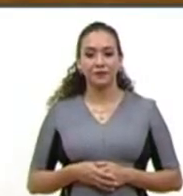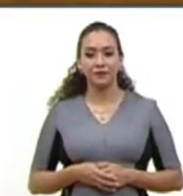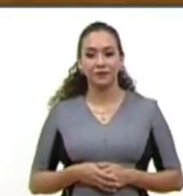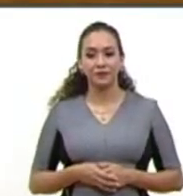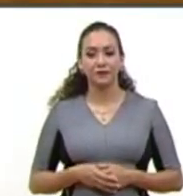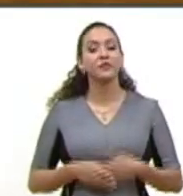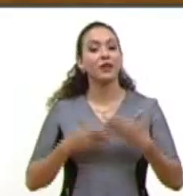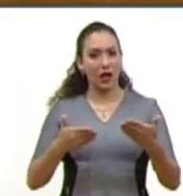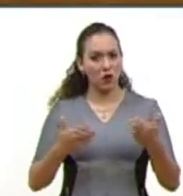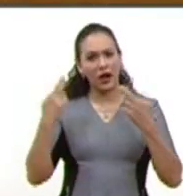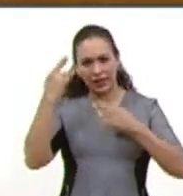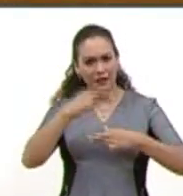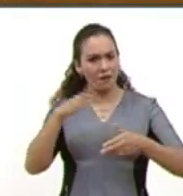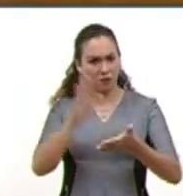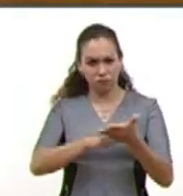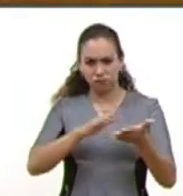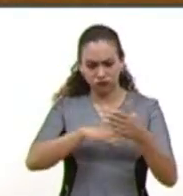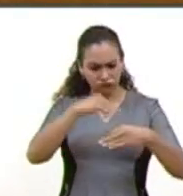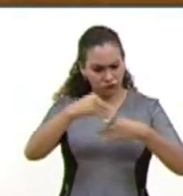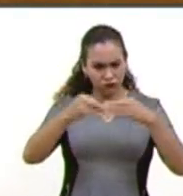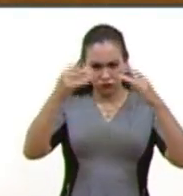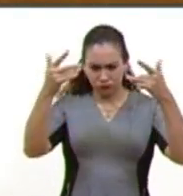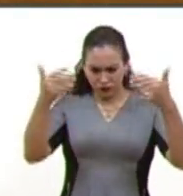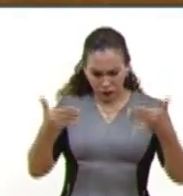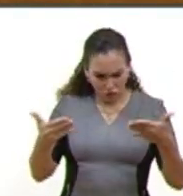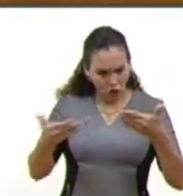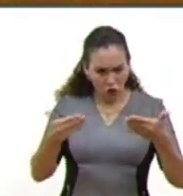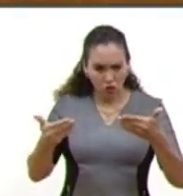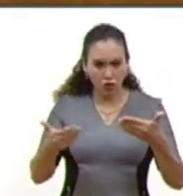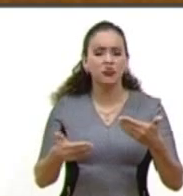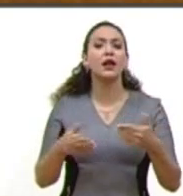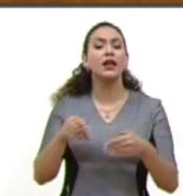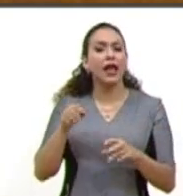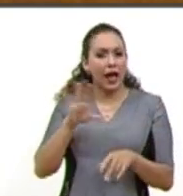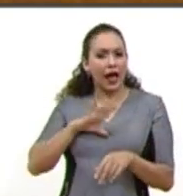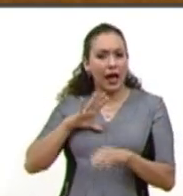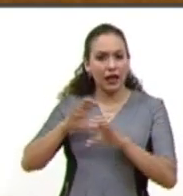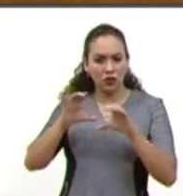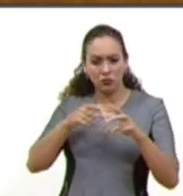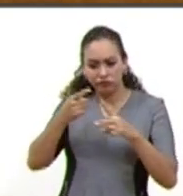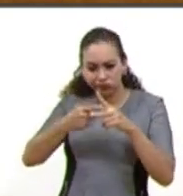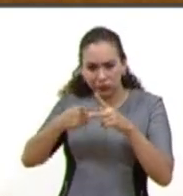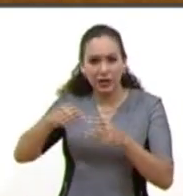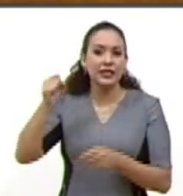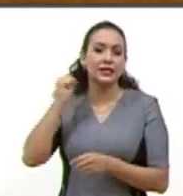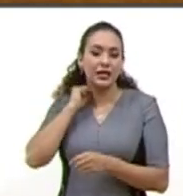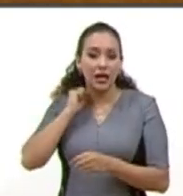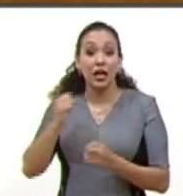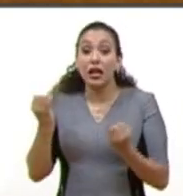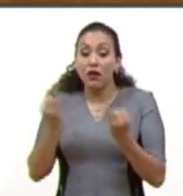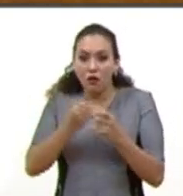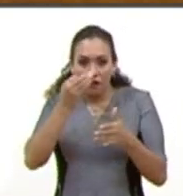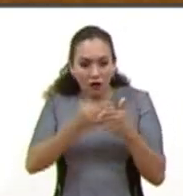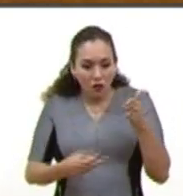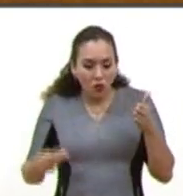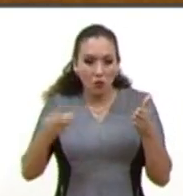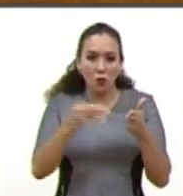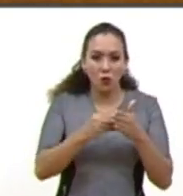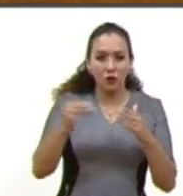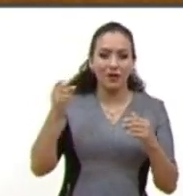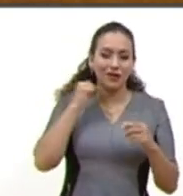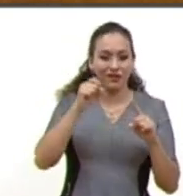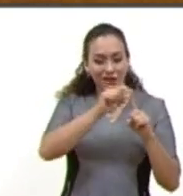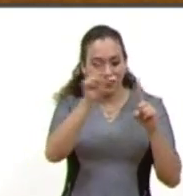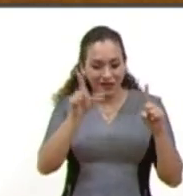Tratándose de impugnaciones de resultados de cómputos de senadores, debieron controvertirse los cómputos de entidad federativa, competencia de los